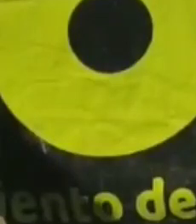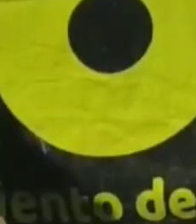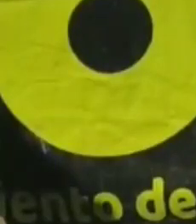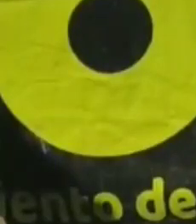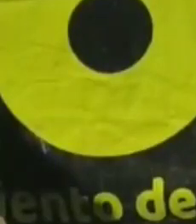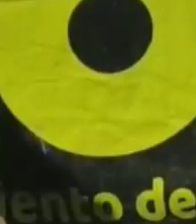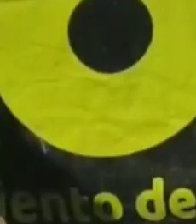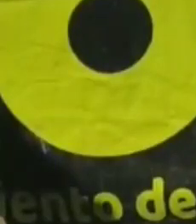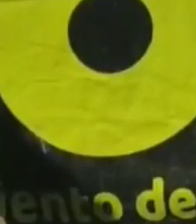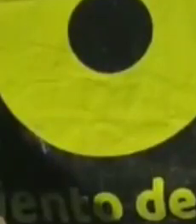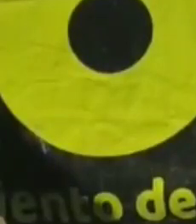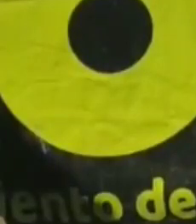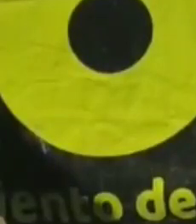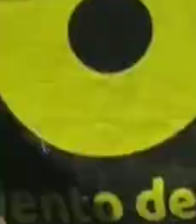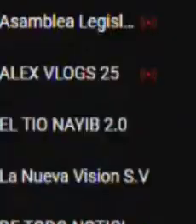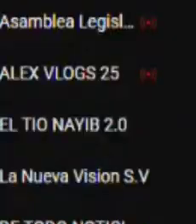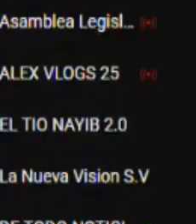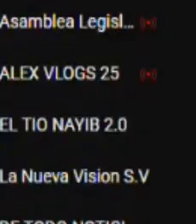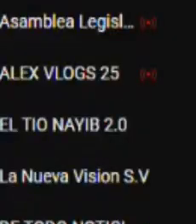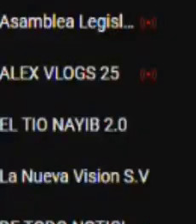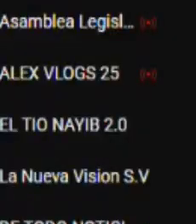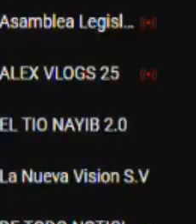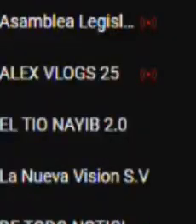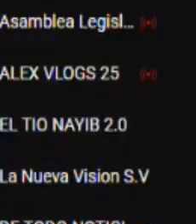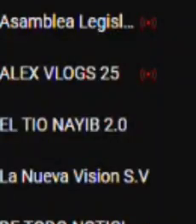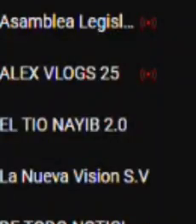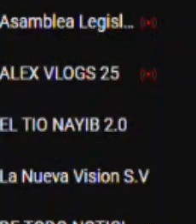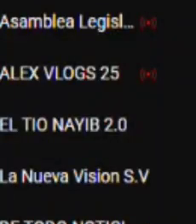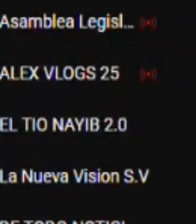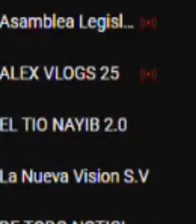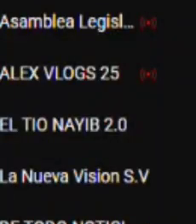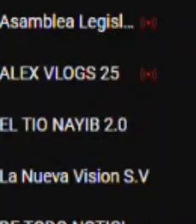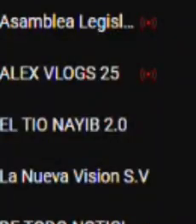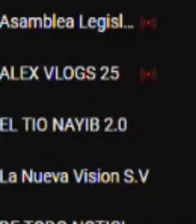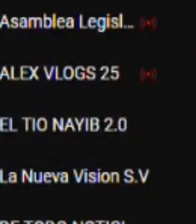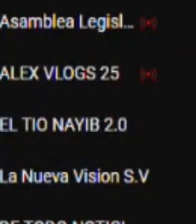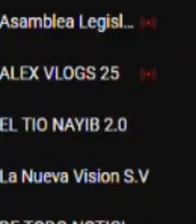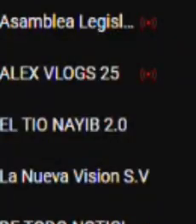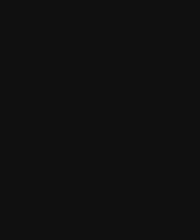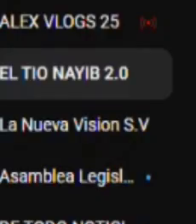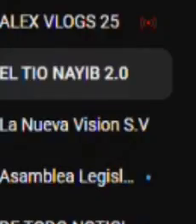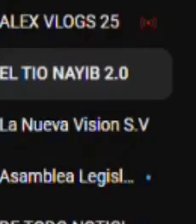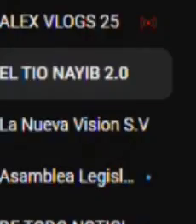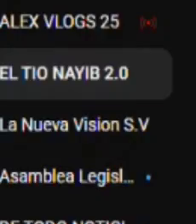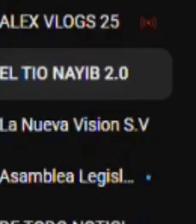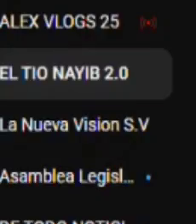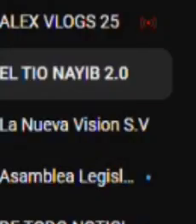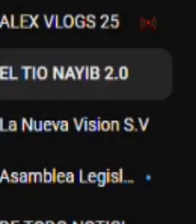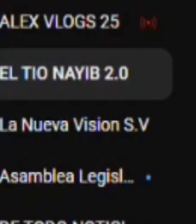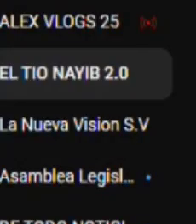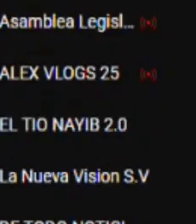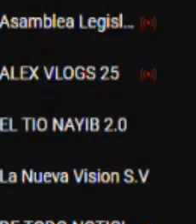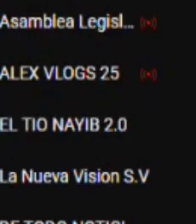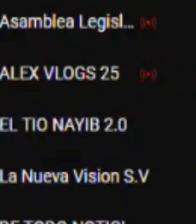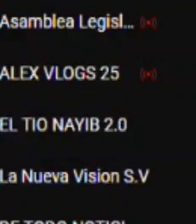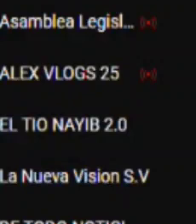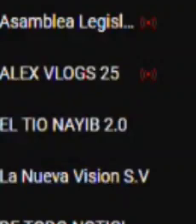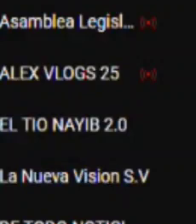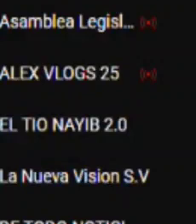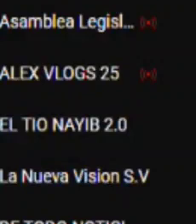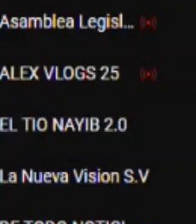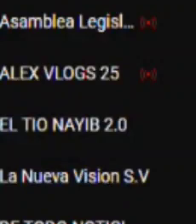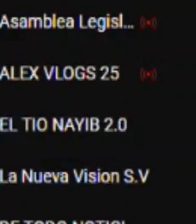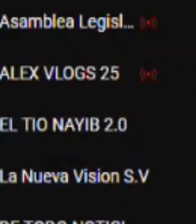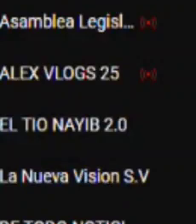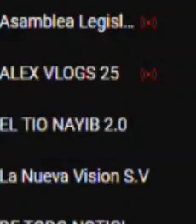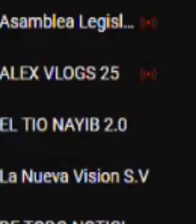a ver si no le va a quitar las ganas de querer marchar solo por marchar. Así que, gente, no olviden suscribirse al Tío Nahí SB y al Tío Nahí 2.0. Recuerda que estamos